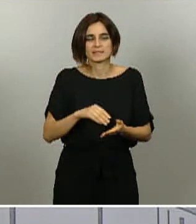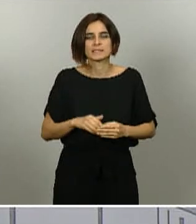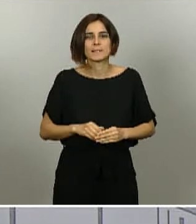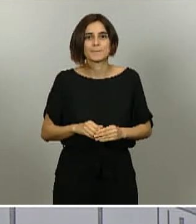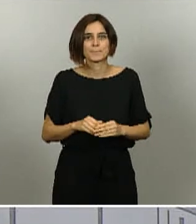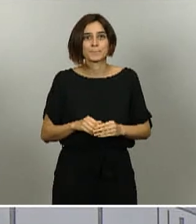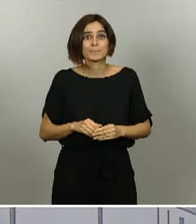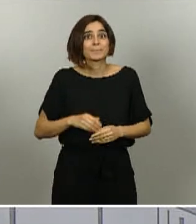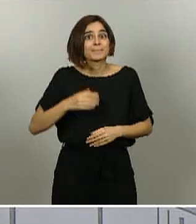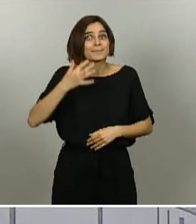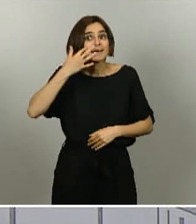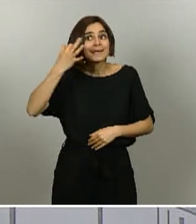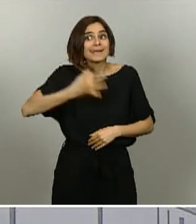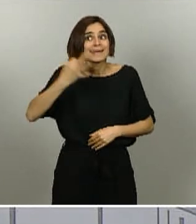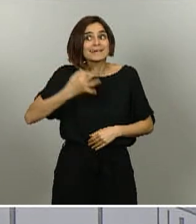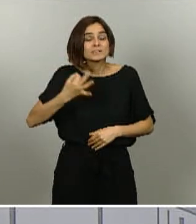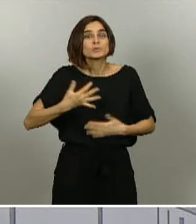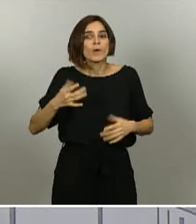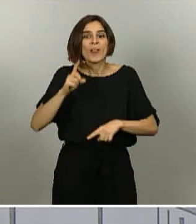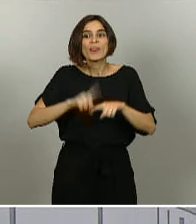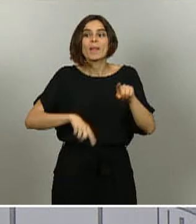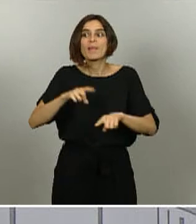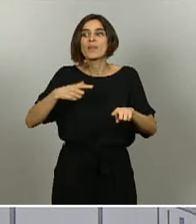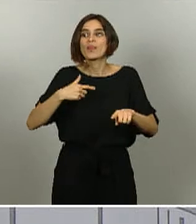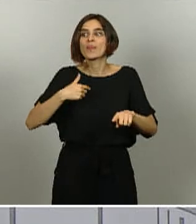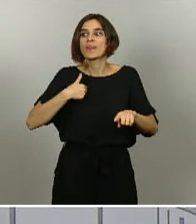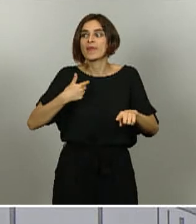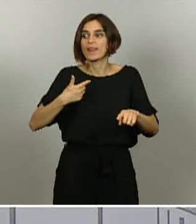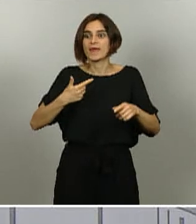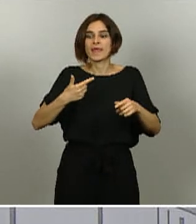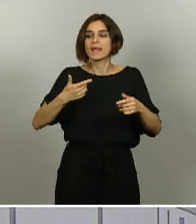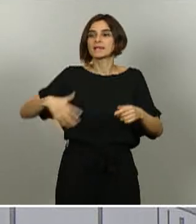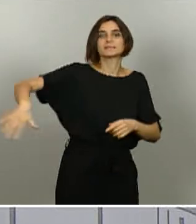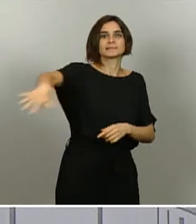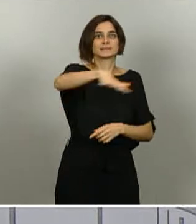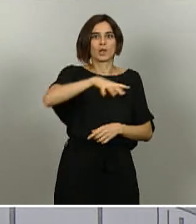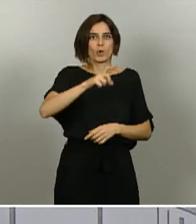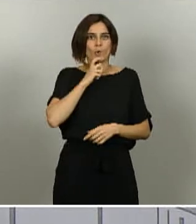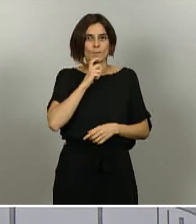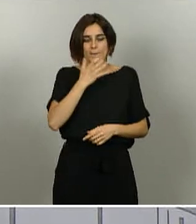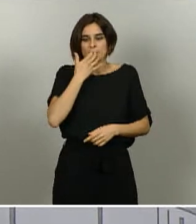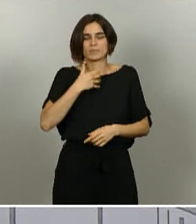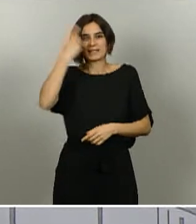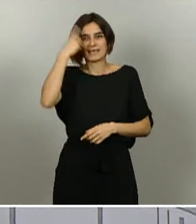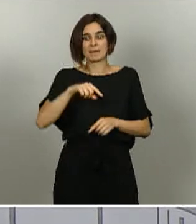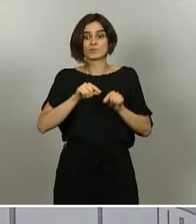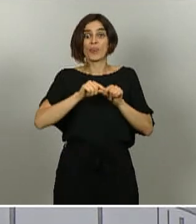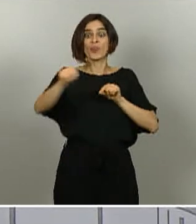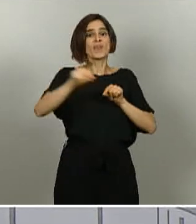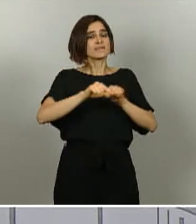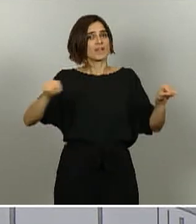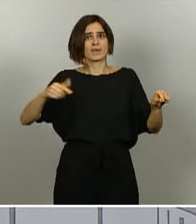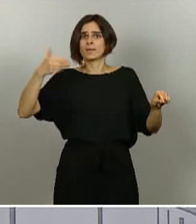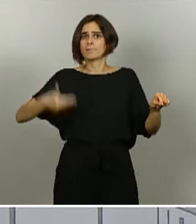que nos exponemos. Sabemos que la distancia física es importante para prevenir la transmisión, la higiene de manos, la